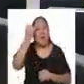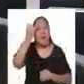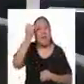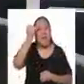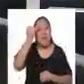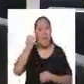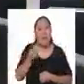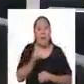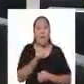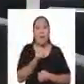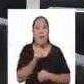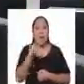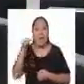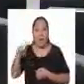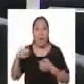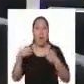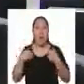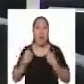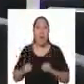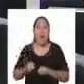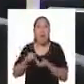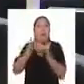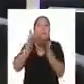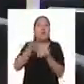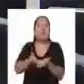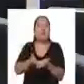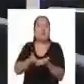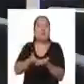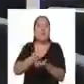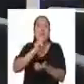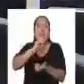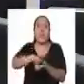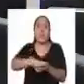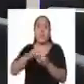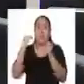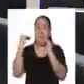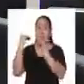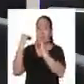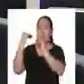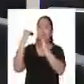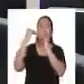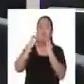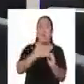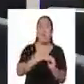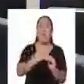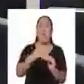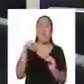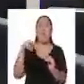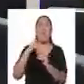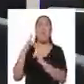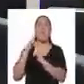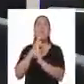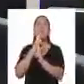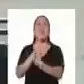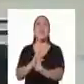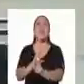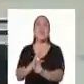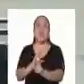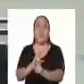poder económico que tenían, que ofrecieron techar el río Rímac entre el puente Santa Rosa y el puente de